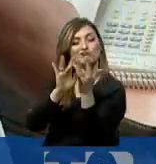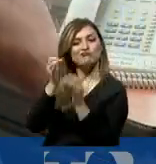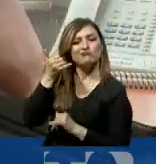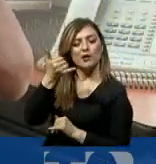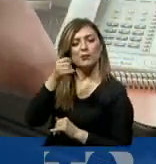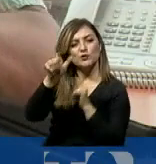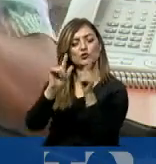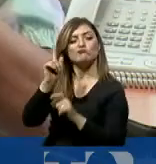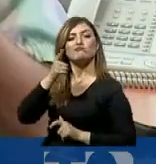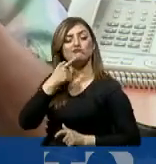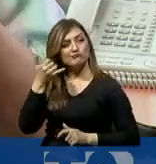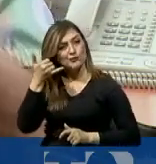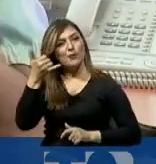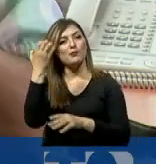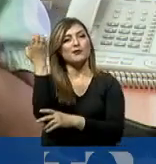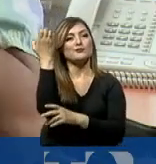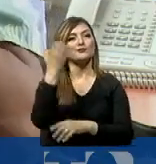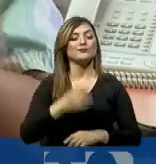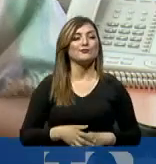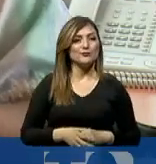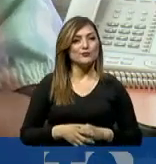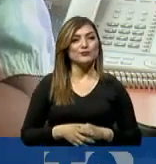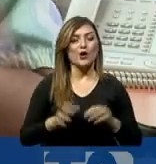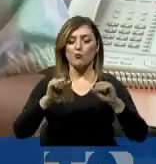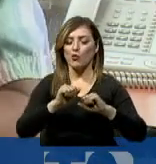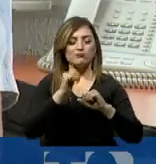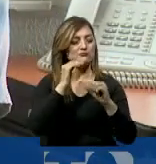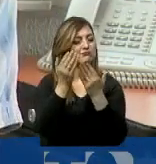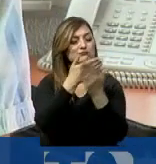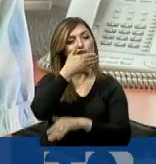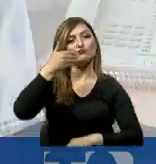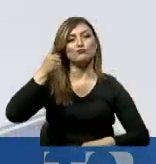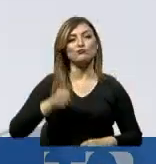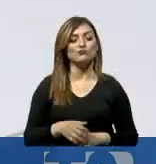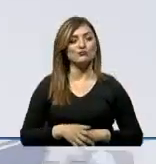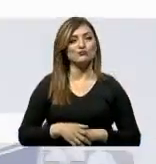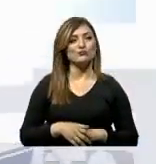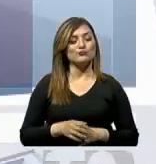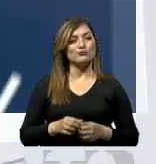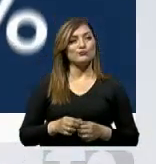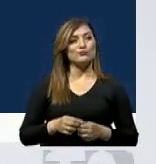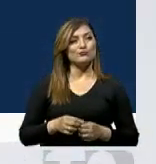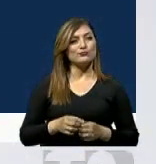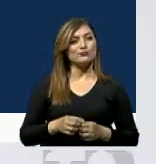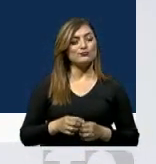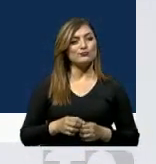quien recibe o recepta la llamada de emergencia. Así que se podrá dar un mejor servicio. En Ecuador son